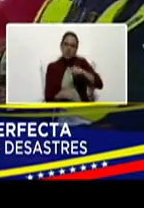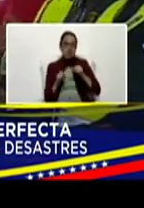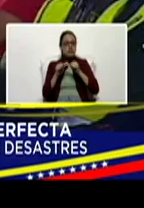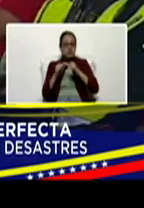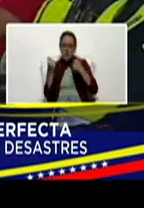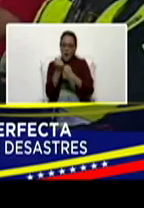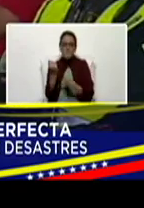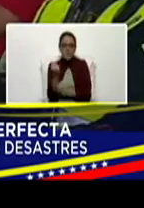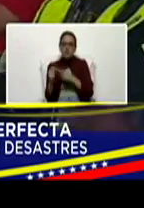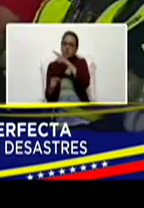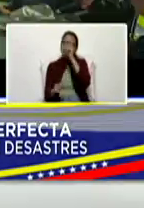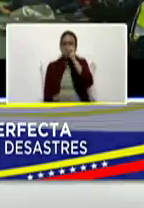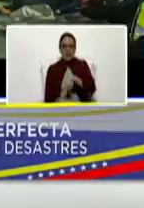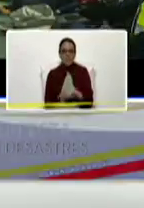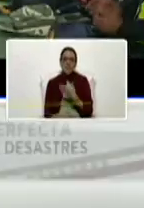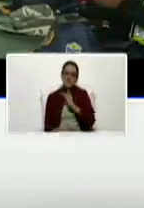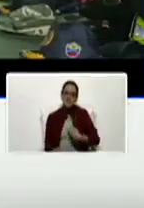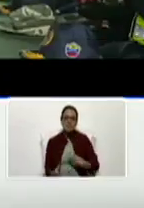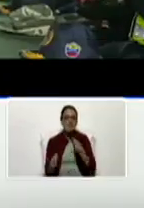pagando